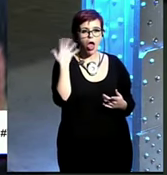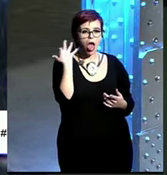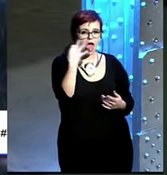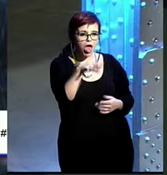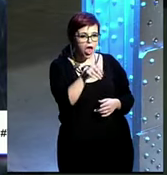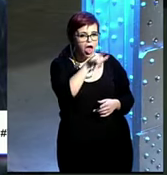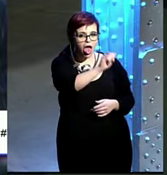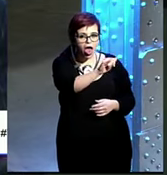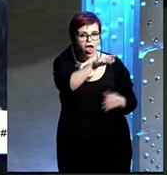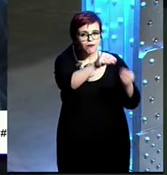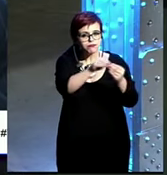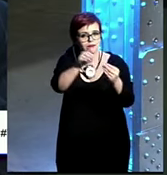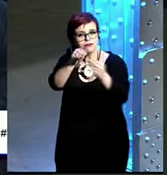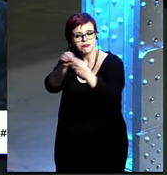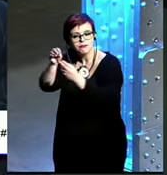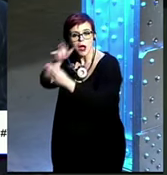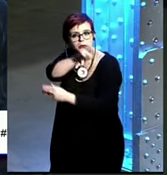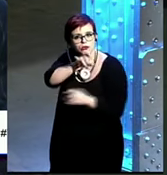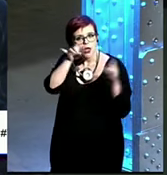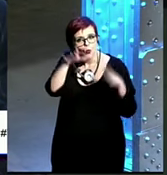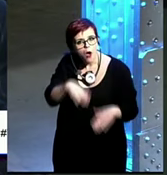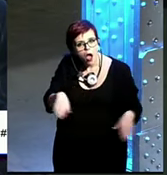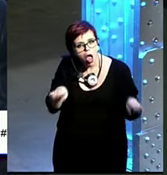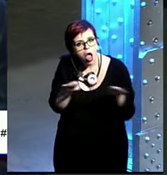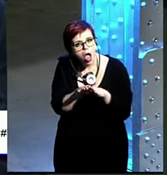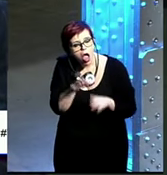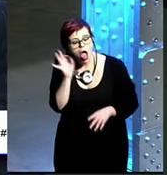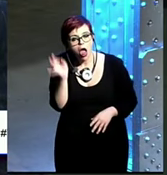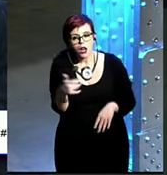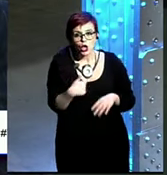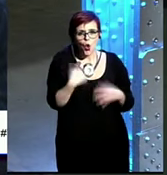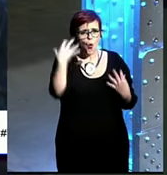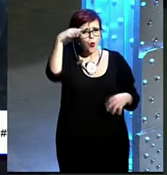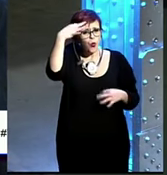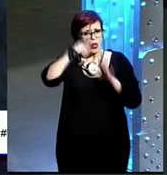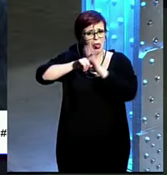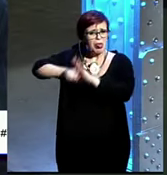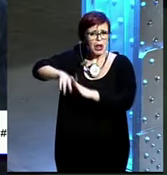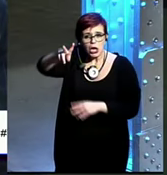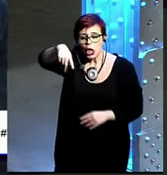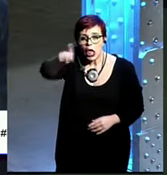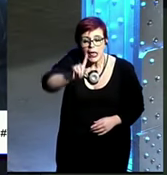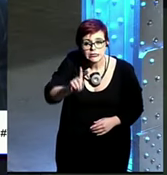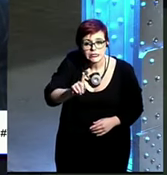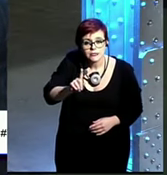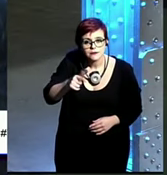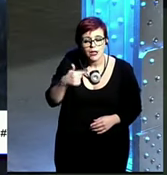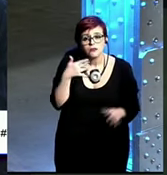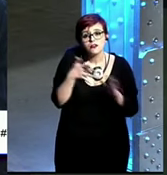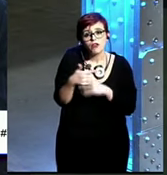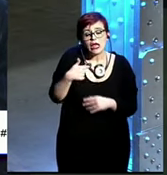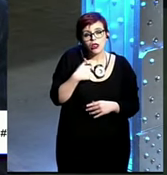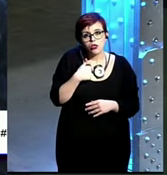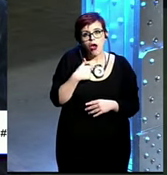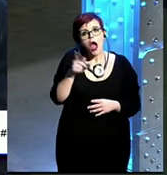síndrome, le ocurre a mucha gente, hay muchísimo conocimiento al respecto, no soy yo, no es solo que yo haya caído en esto,